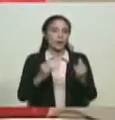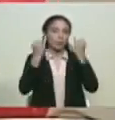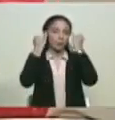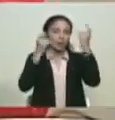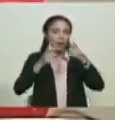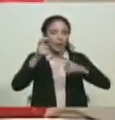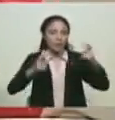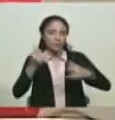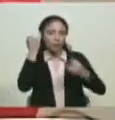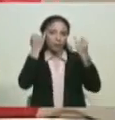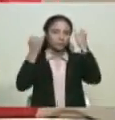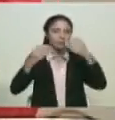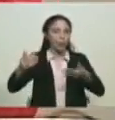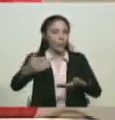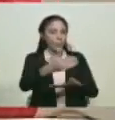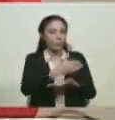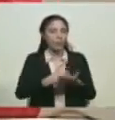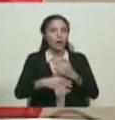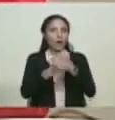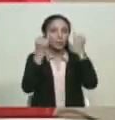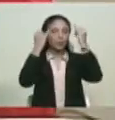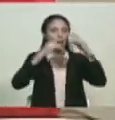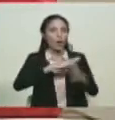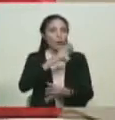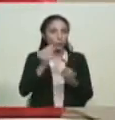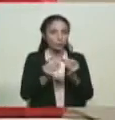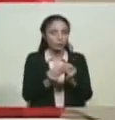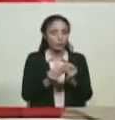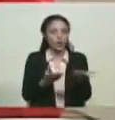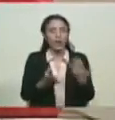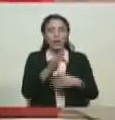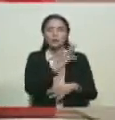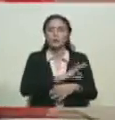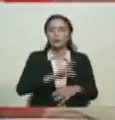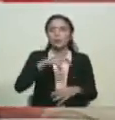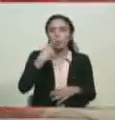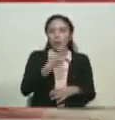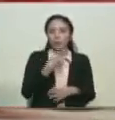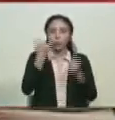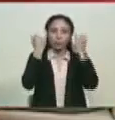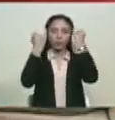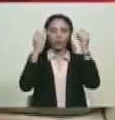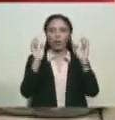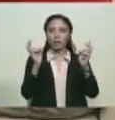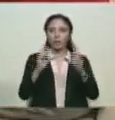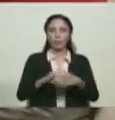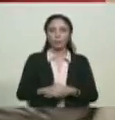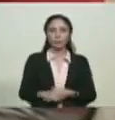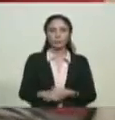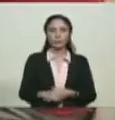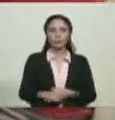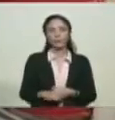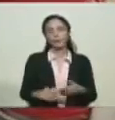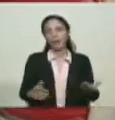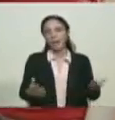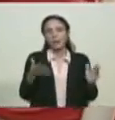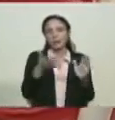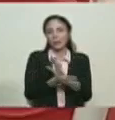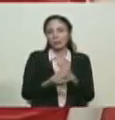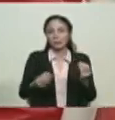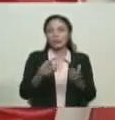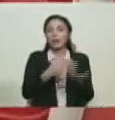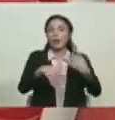ha sido denominado en principio toda el área socio político de lo que ocurre allí en esa